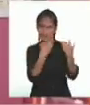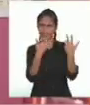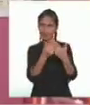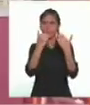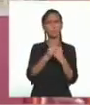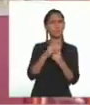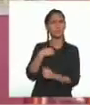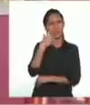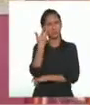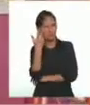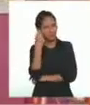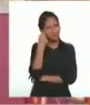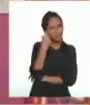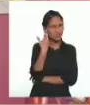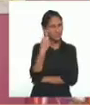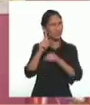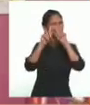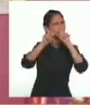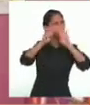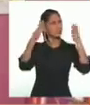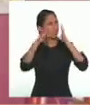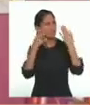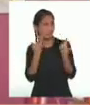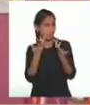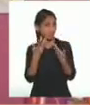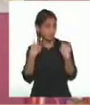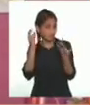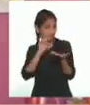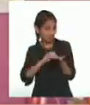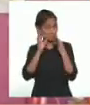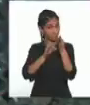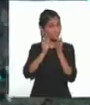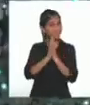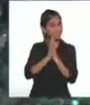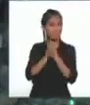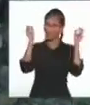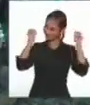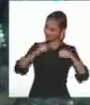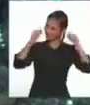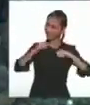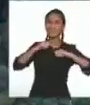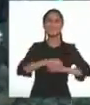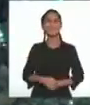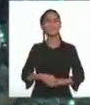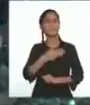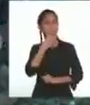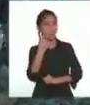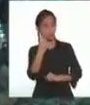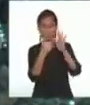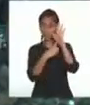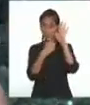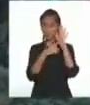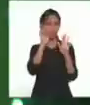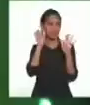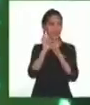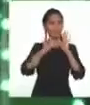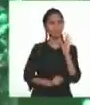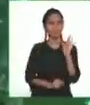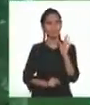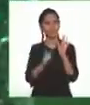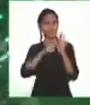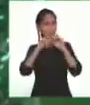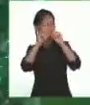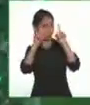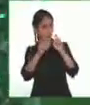muy segura de entender lo de las preguntas abiertas. ¿Lo puedes volver a explicar, por favor? Claro que sí. Lo mejor será mostrarles un ejemplo.